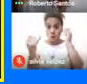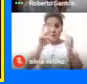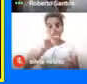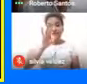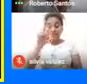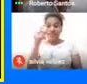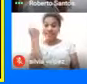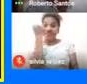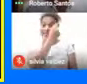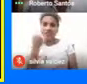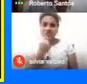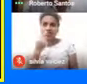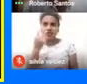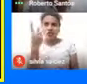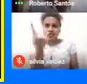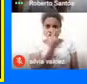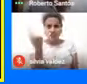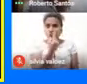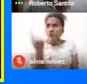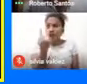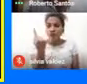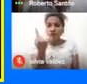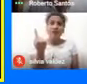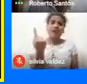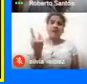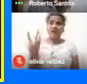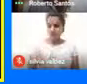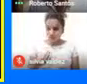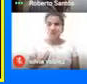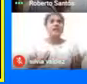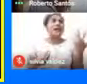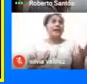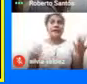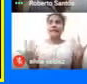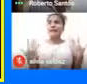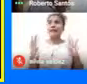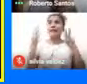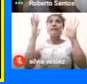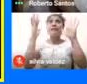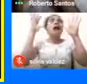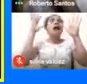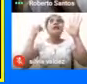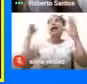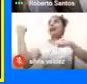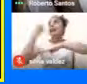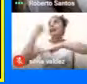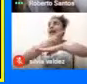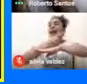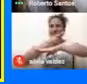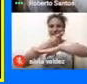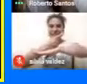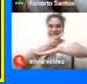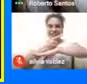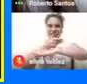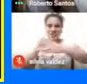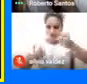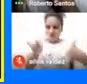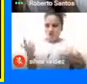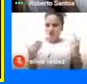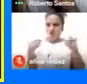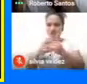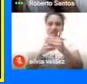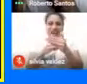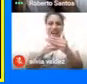de septiembre No solo No solo estamos Celebrando Pues el día De la lucha Contra la exna